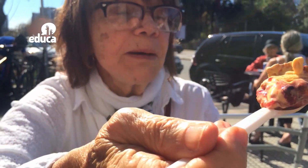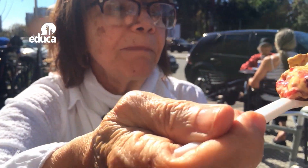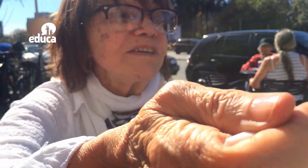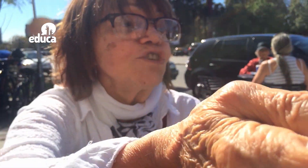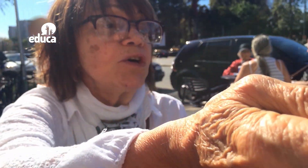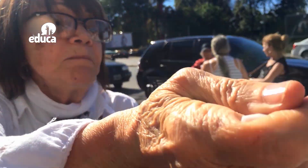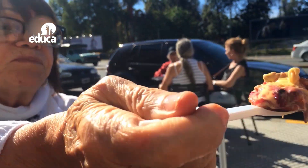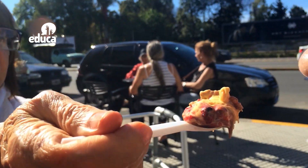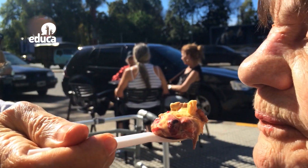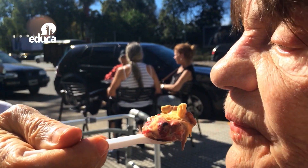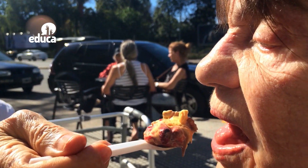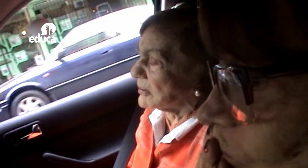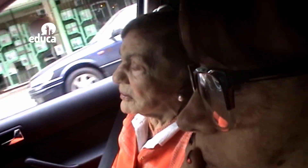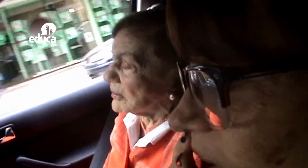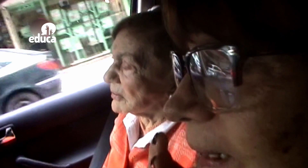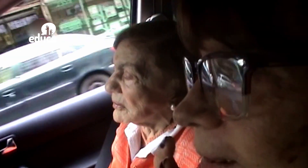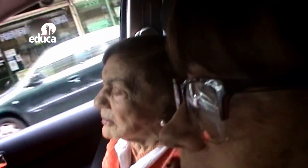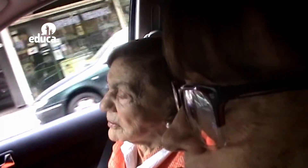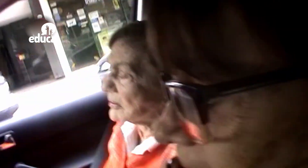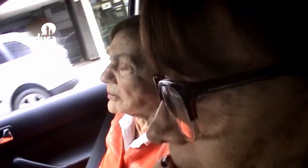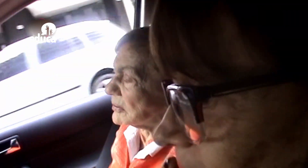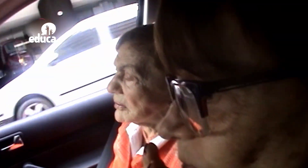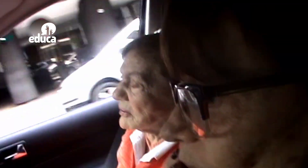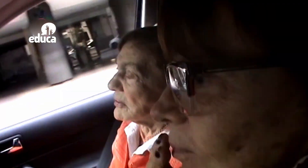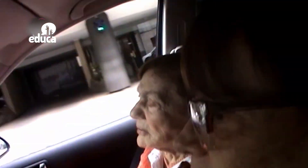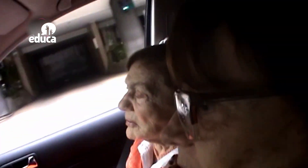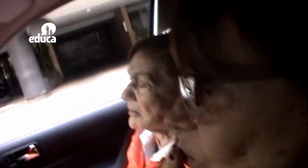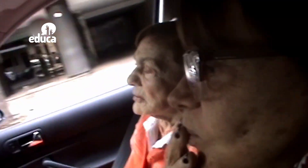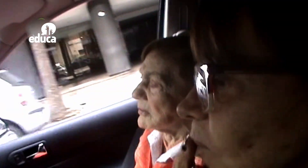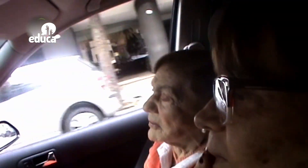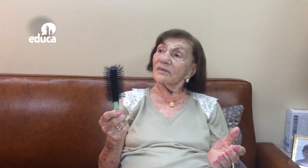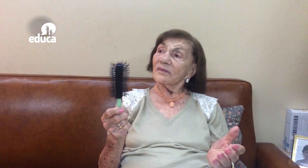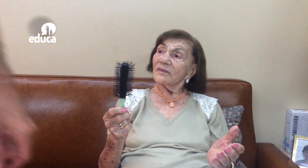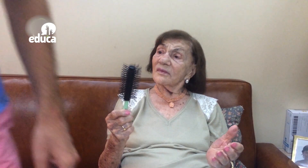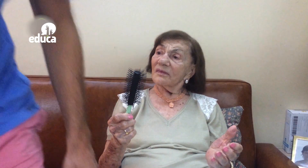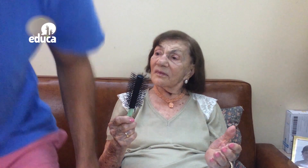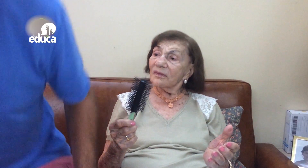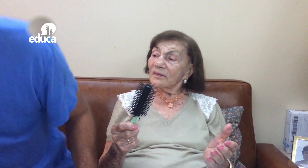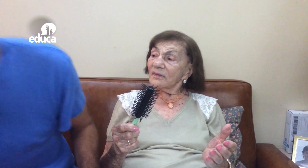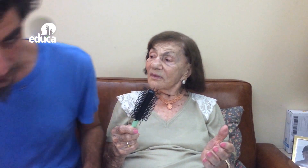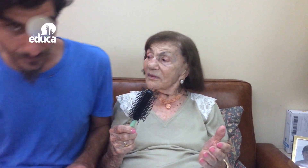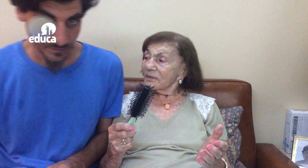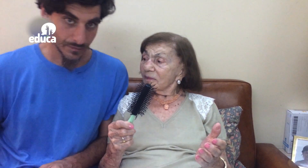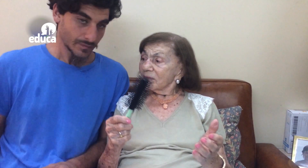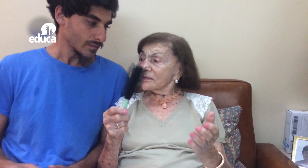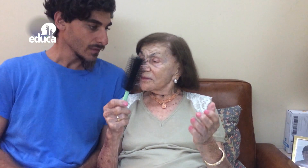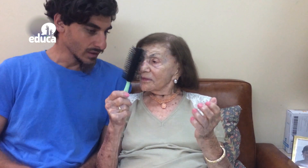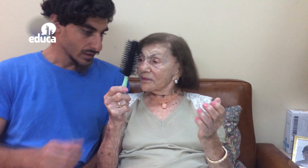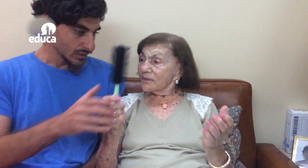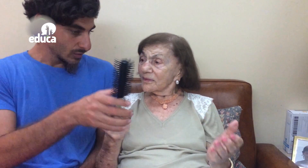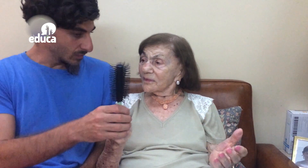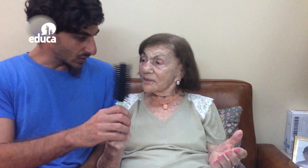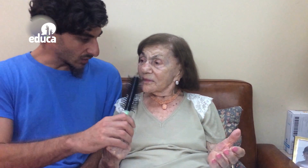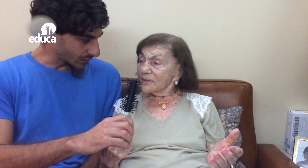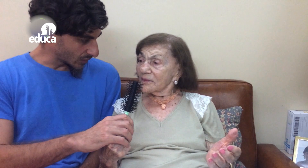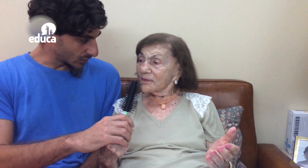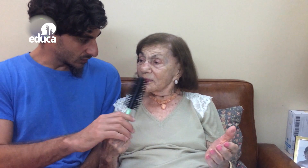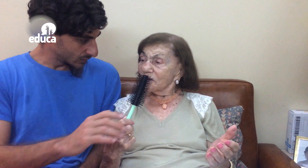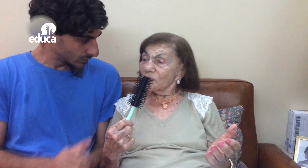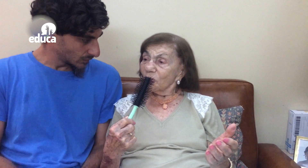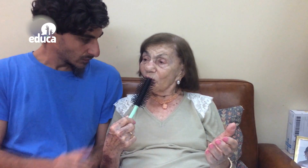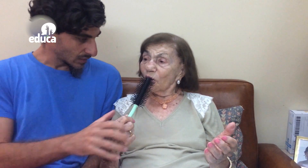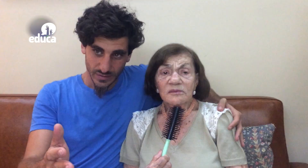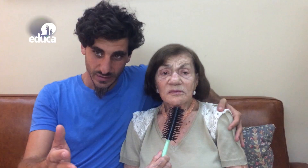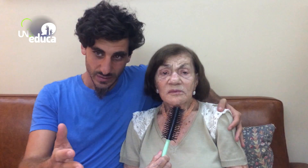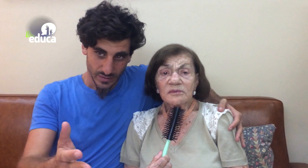nombre productora y chófer de la serie decidimos dejar la cámara fija micrófono